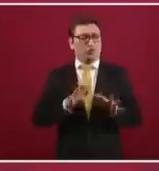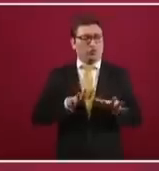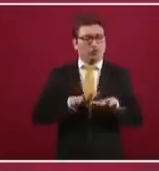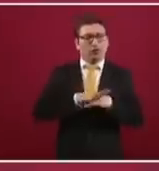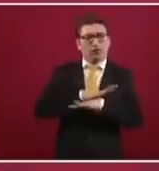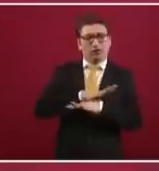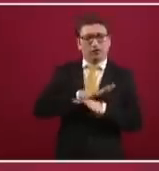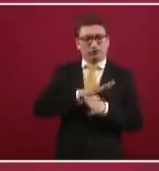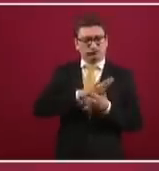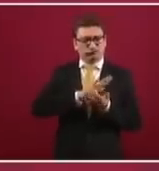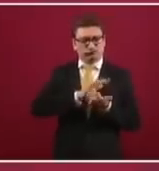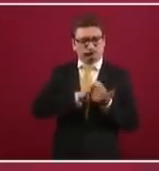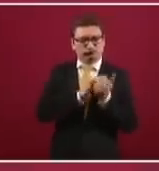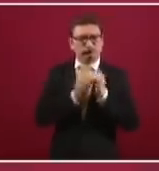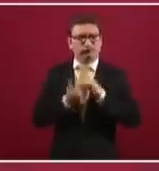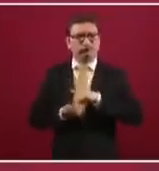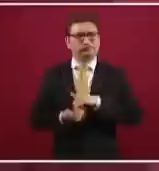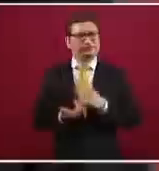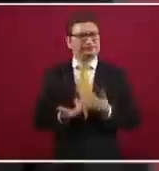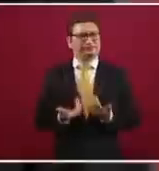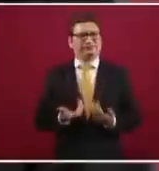transformaciones.